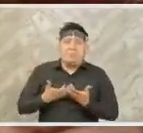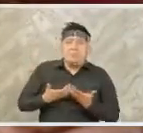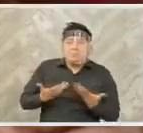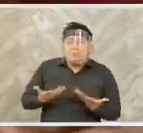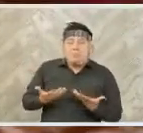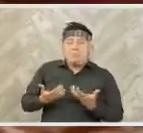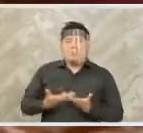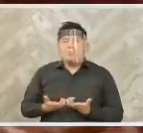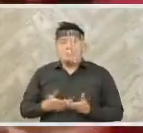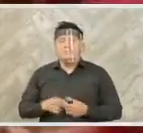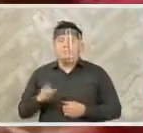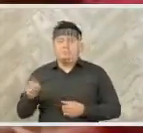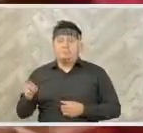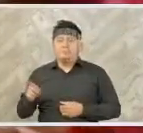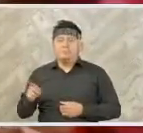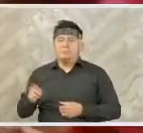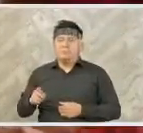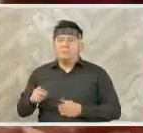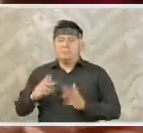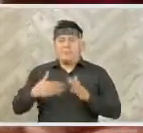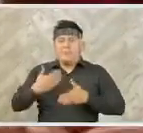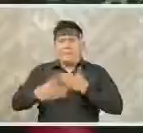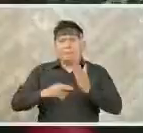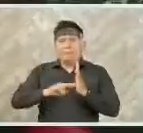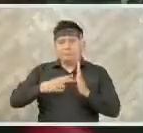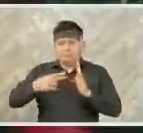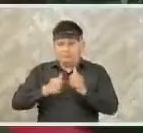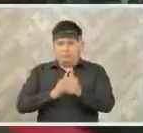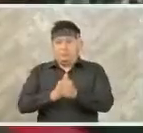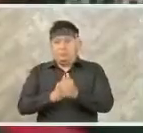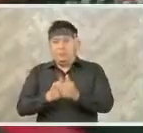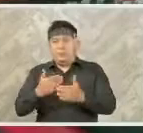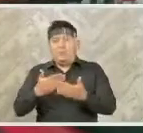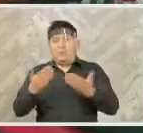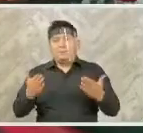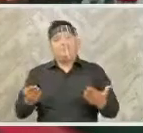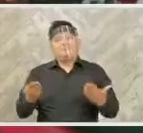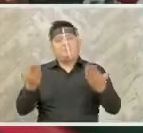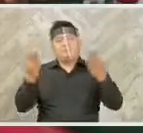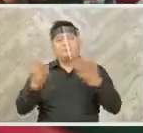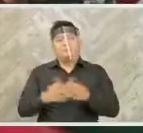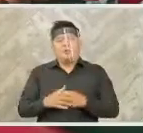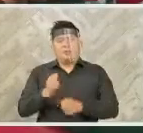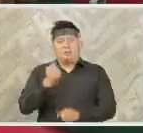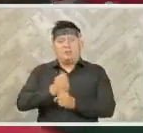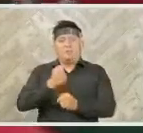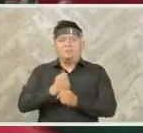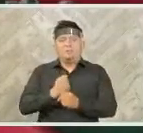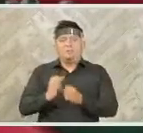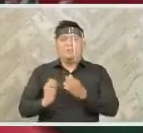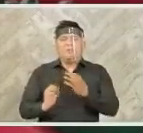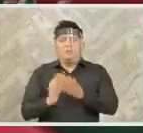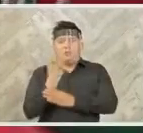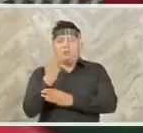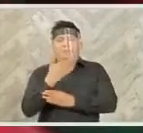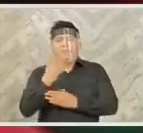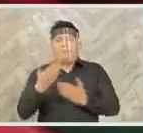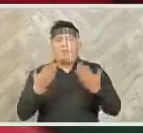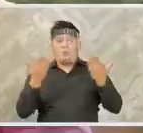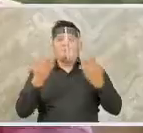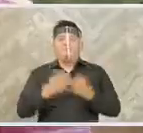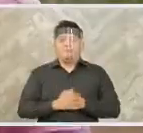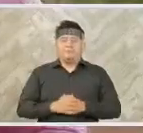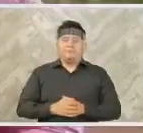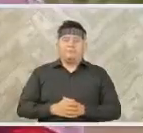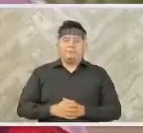través de la tecnificación y la asistencia una mejora en su productividad, fue uno de los principales retos. El segundo, la